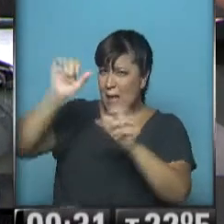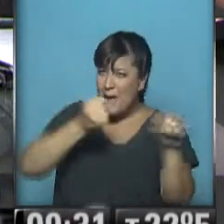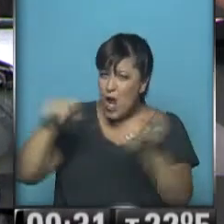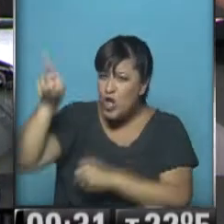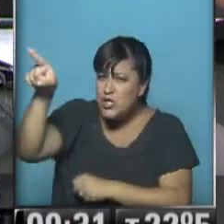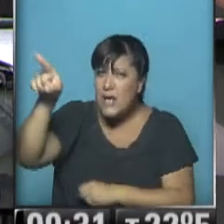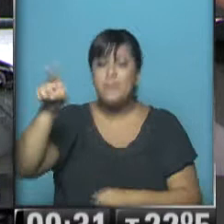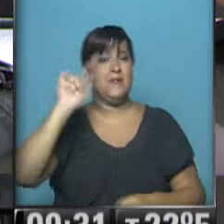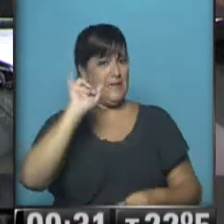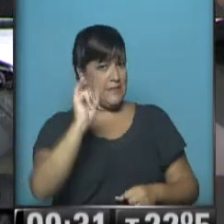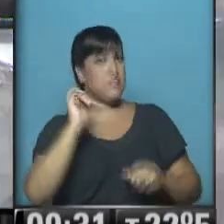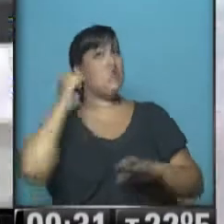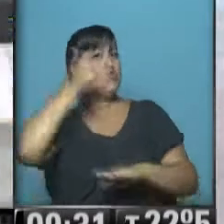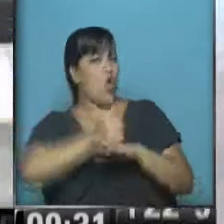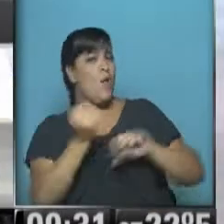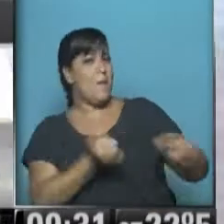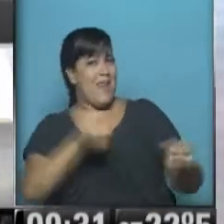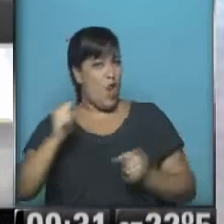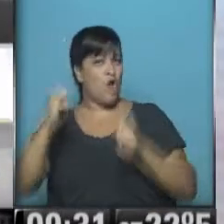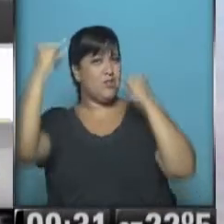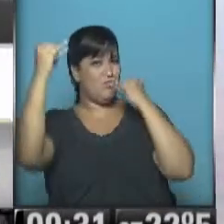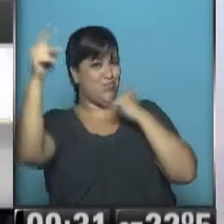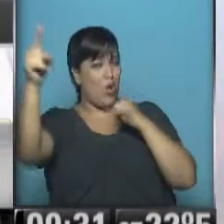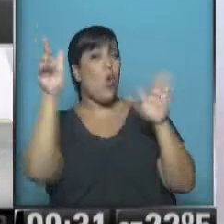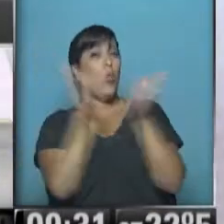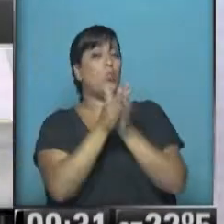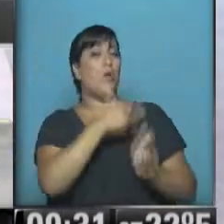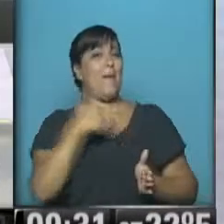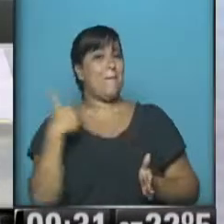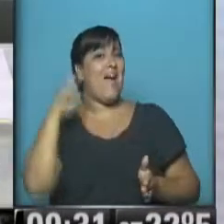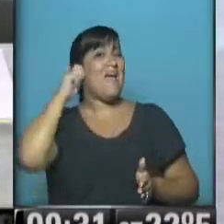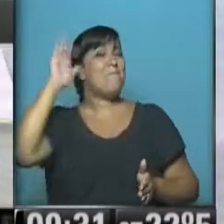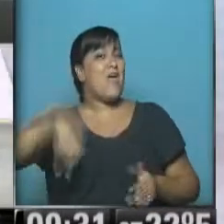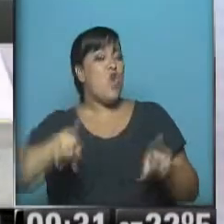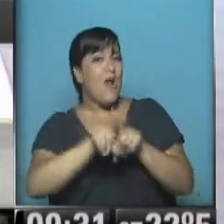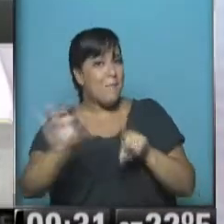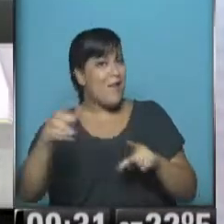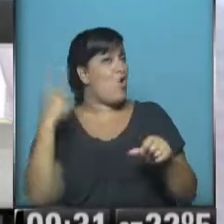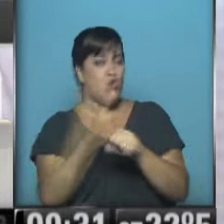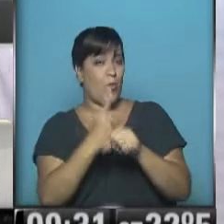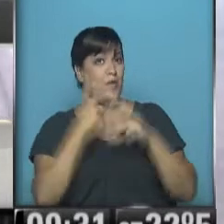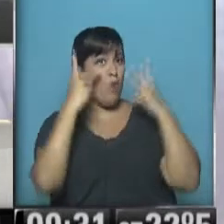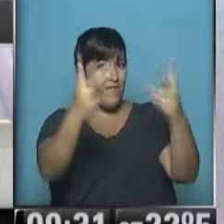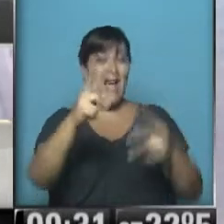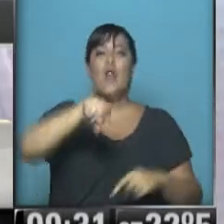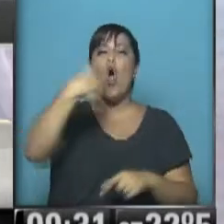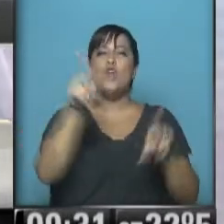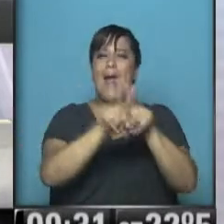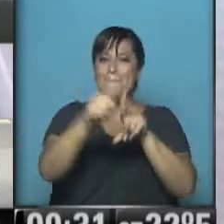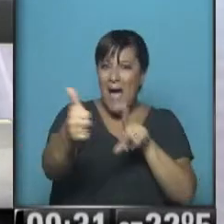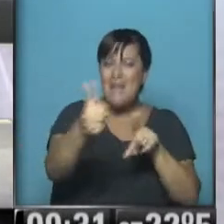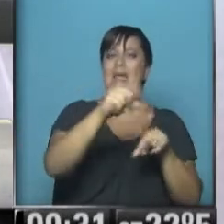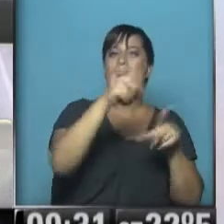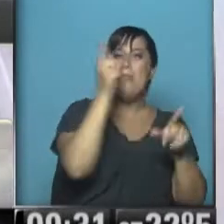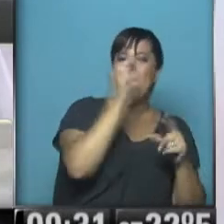tal? Sí, yo estoy en Bariloche con mi mamá y hermano más chico que no podemos viajar nosotros. ¿Está tu papá con otra hermana tuya, verdad? Sí, nuestra